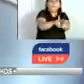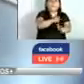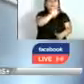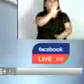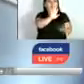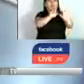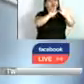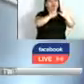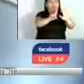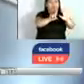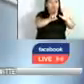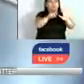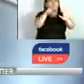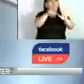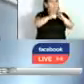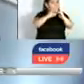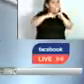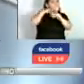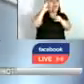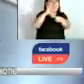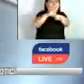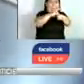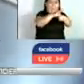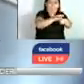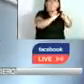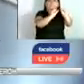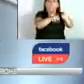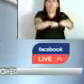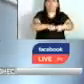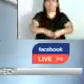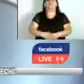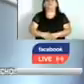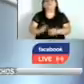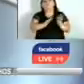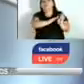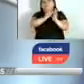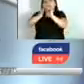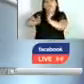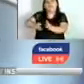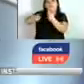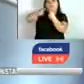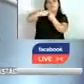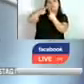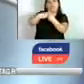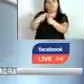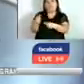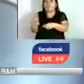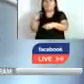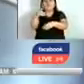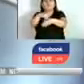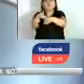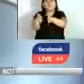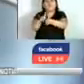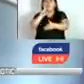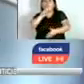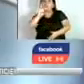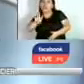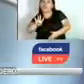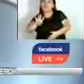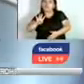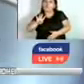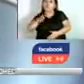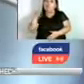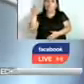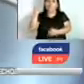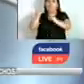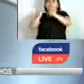que representaría incluso mayoría calificada en el legislativo. Luego Arena, que tendría 14 diputados, 21 menos que en